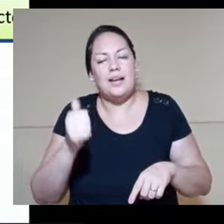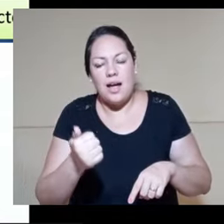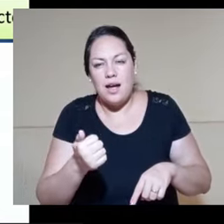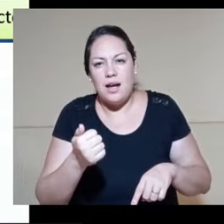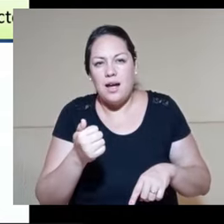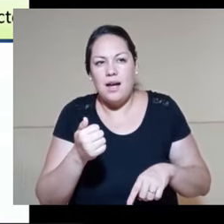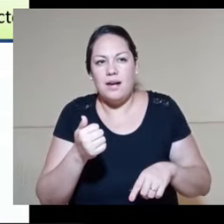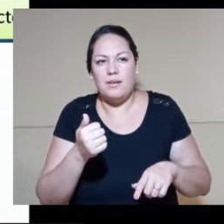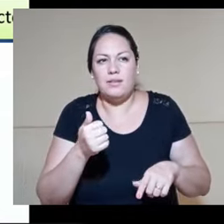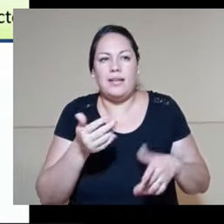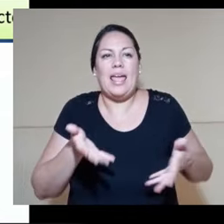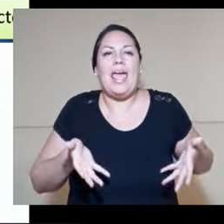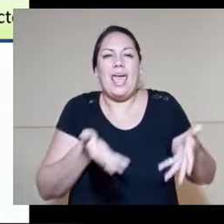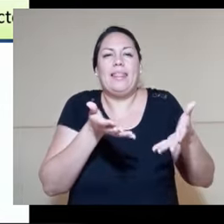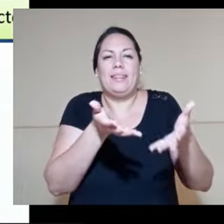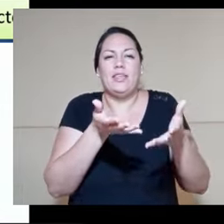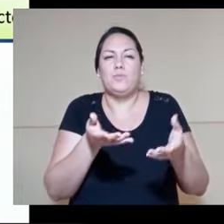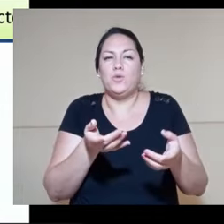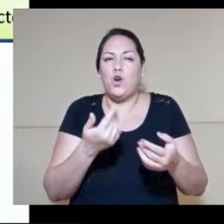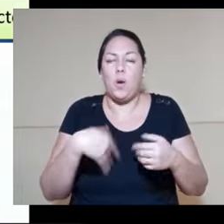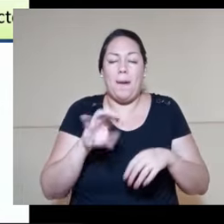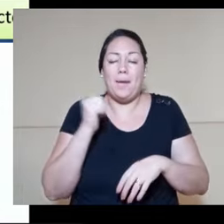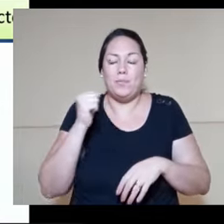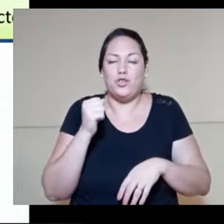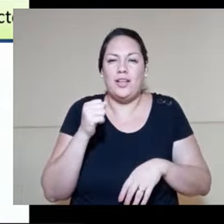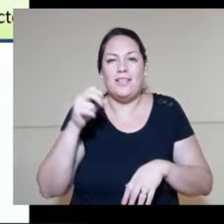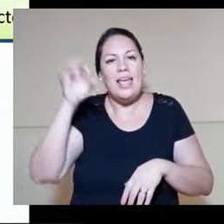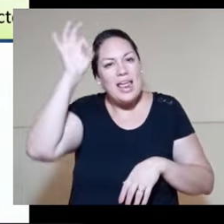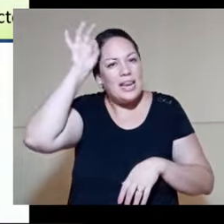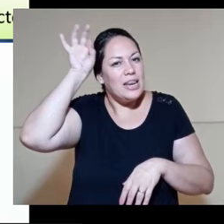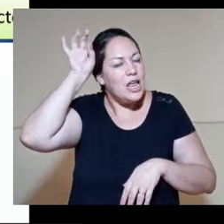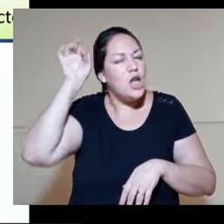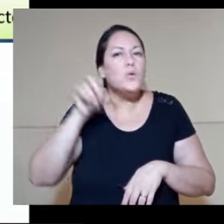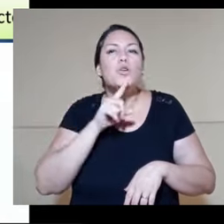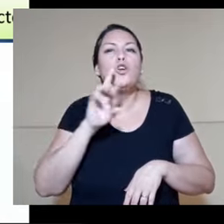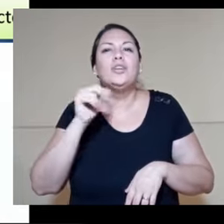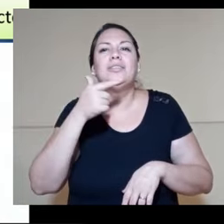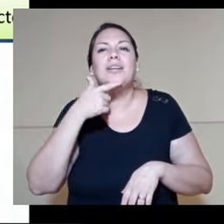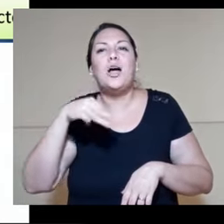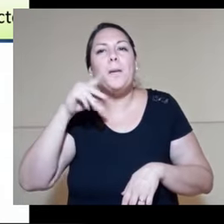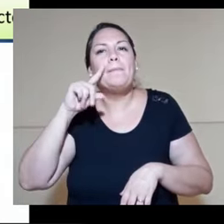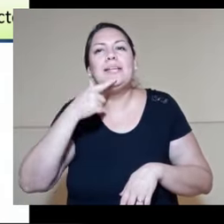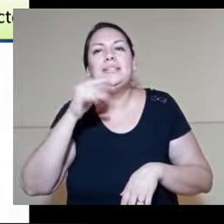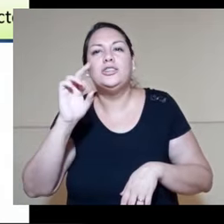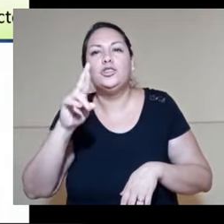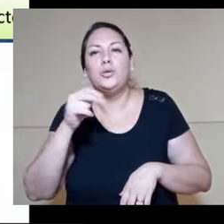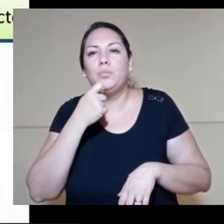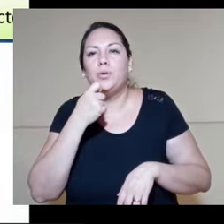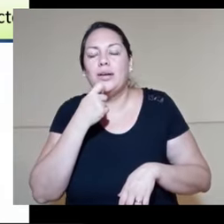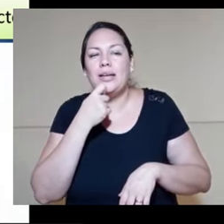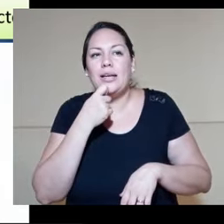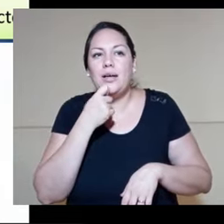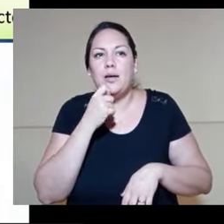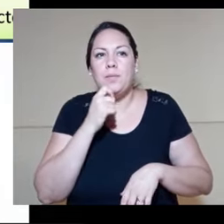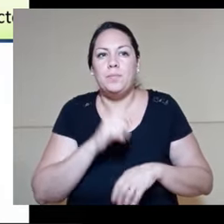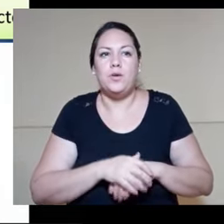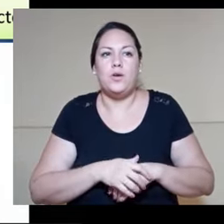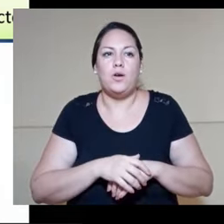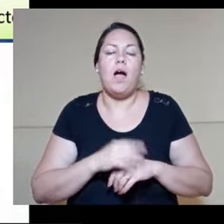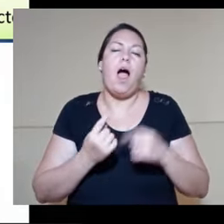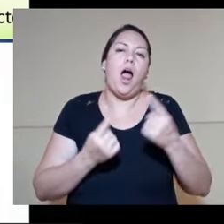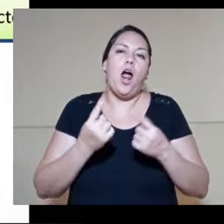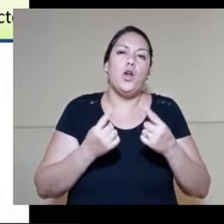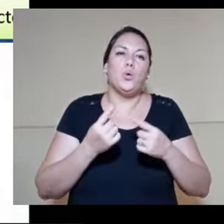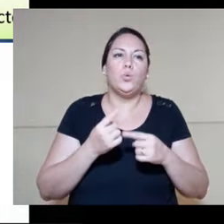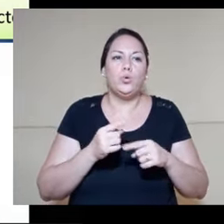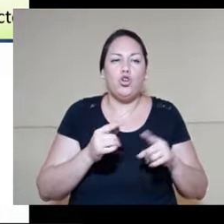tener, por ejemplo, axodendrítica, porque el estímulo, lo importante acá son los neurotransmisores. Vas a tener axodendríticas que tienen